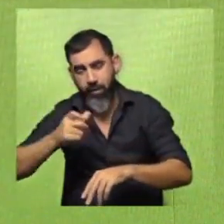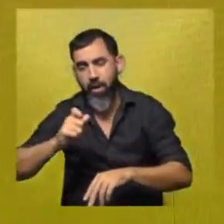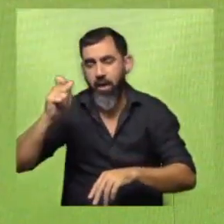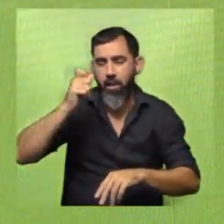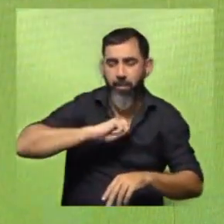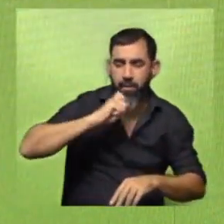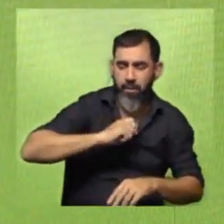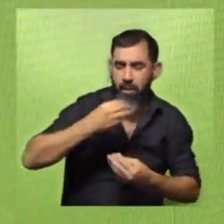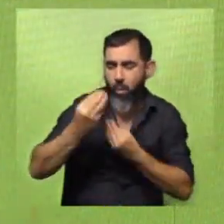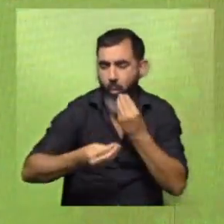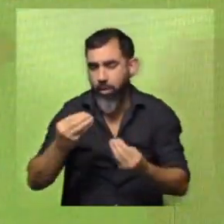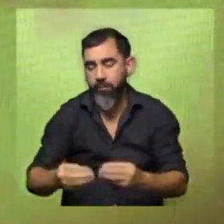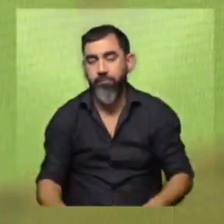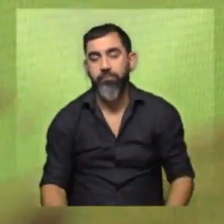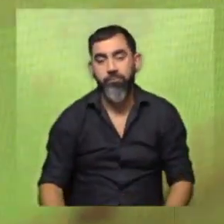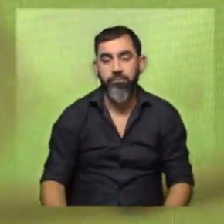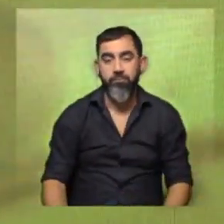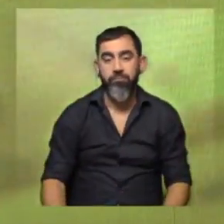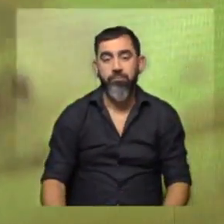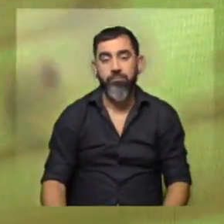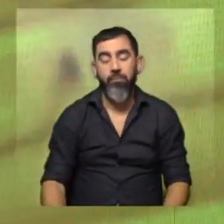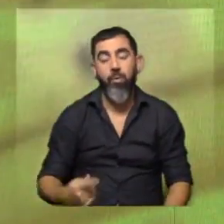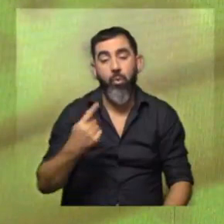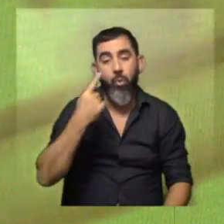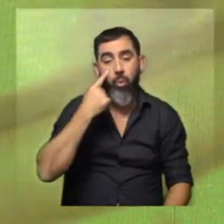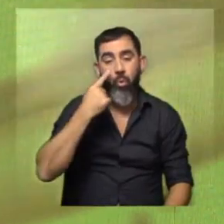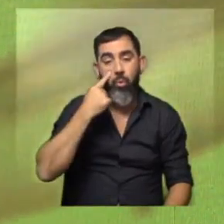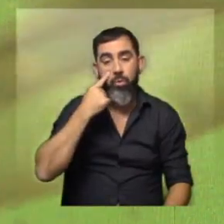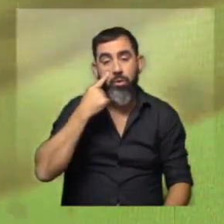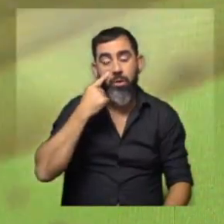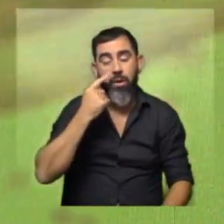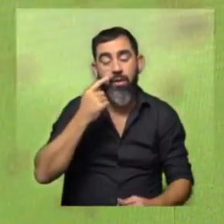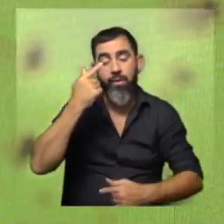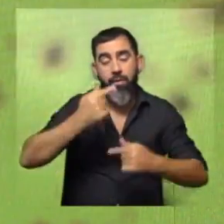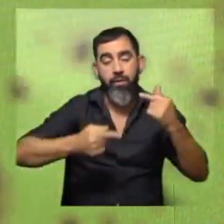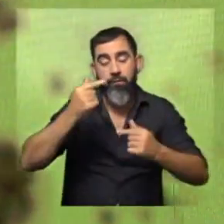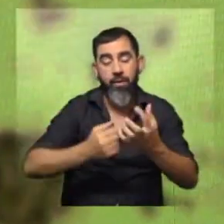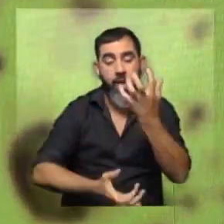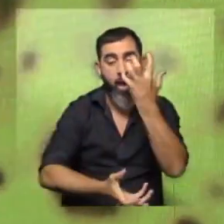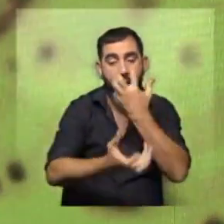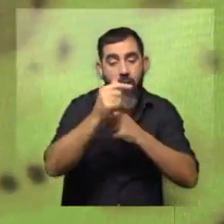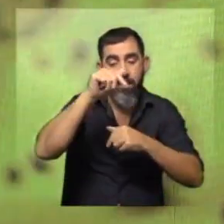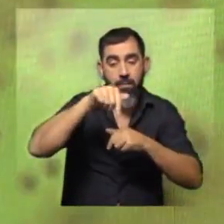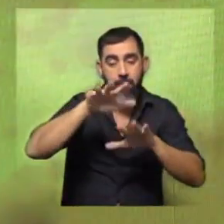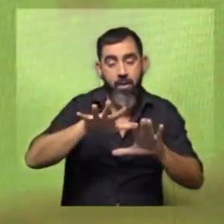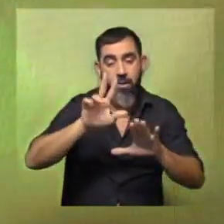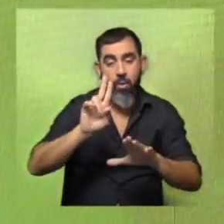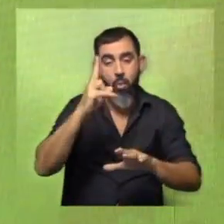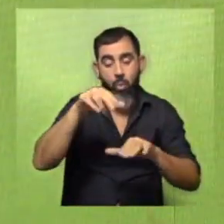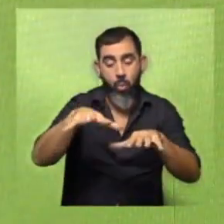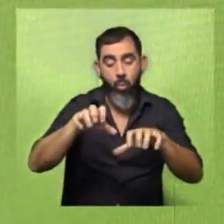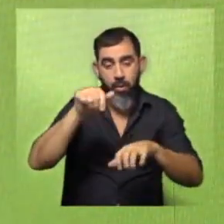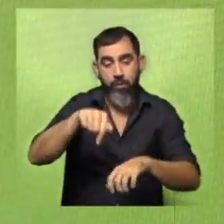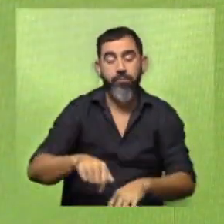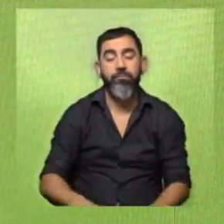de falso en todo esto? Y vamos a empezar conociendo a las especies de murciélagos que habitan en nuestro territorio. Es la primera parte del